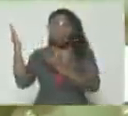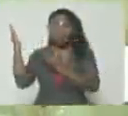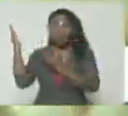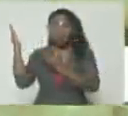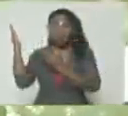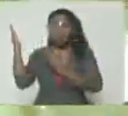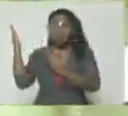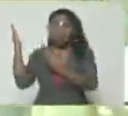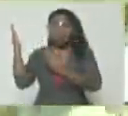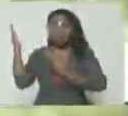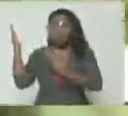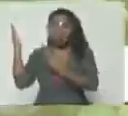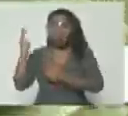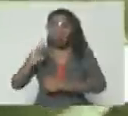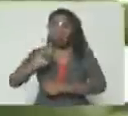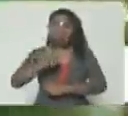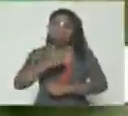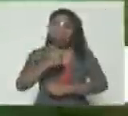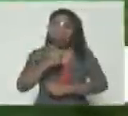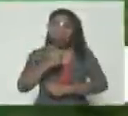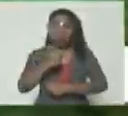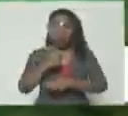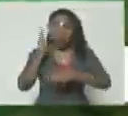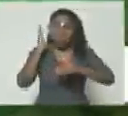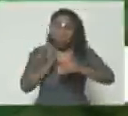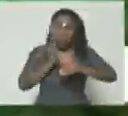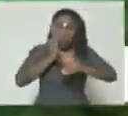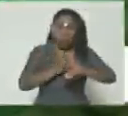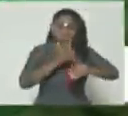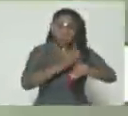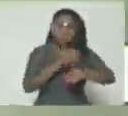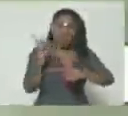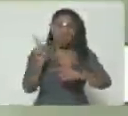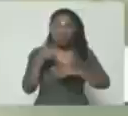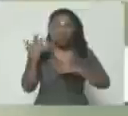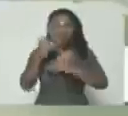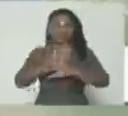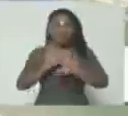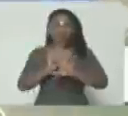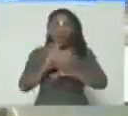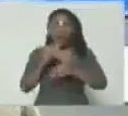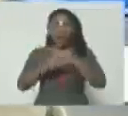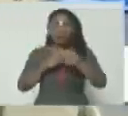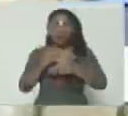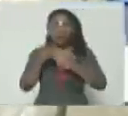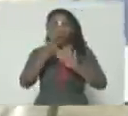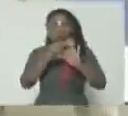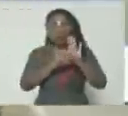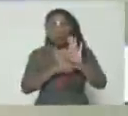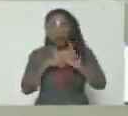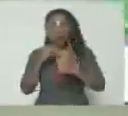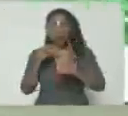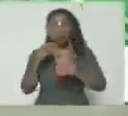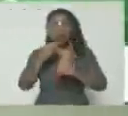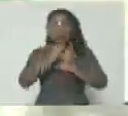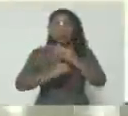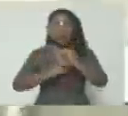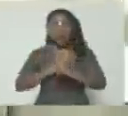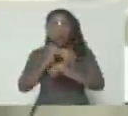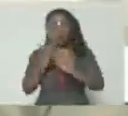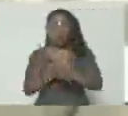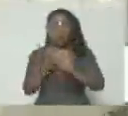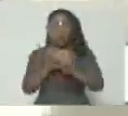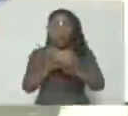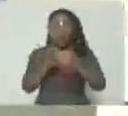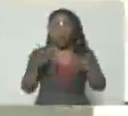se separa, se divide el camarón por talla. Esas tallas ya están estandarizadas a nivel internacional, y luego pasa a las mesas